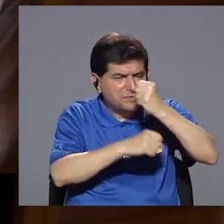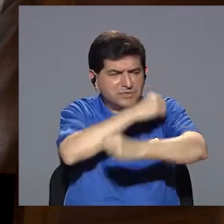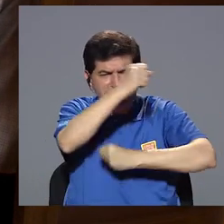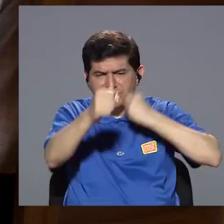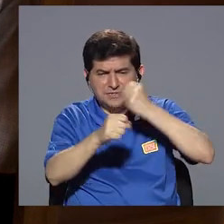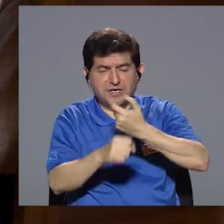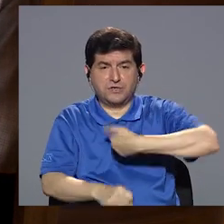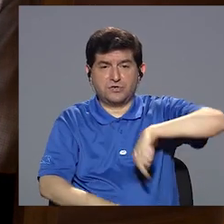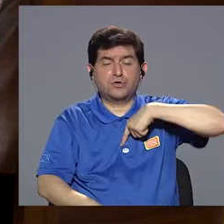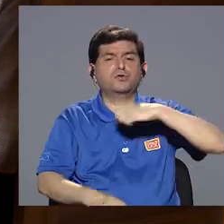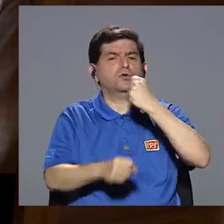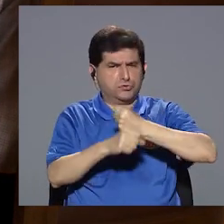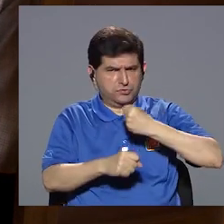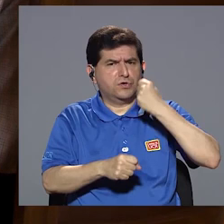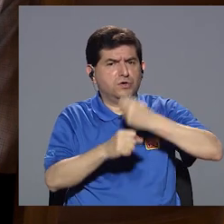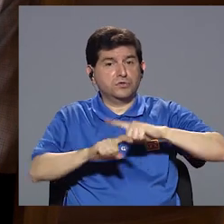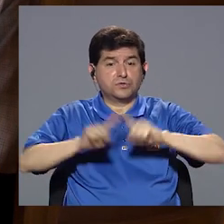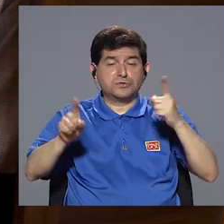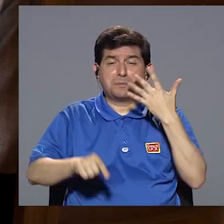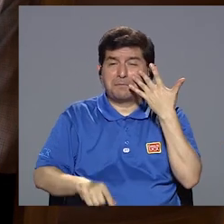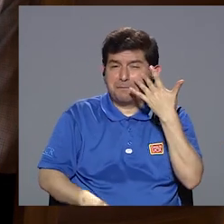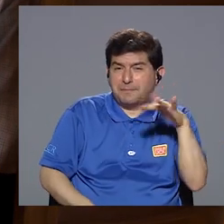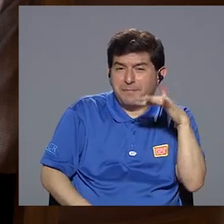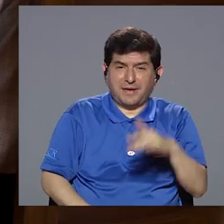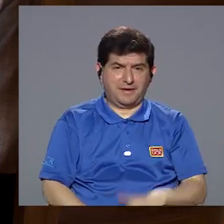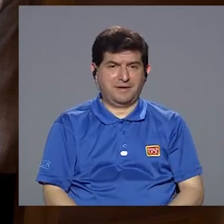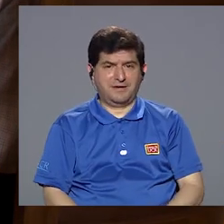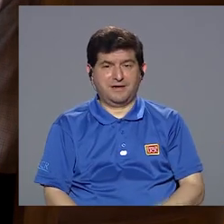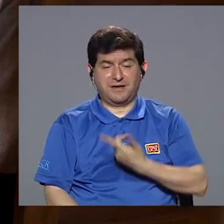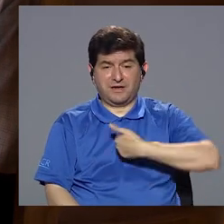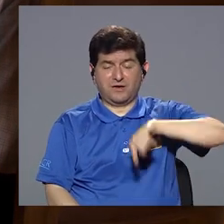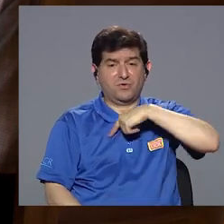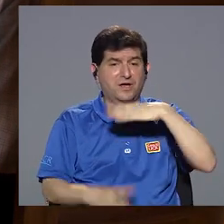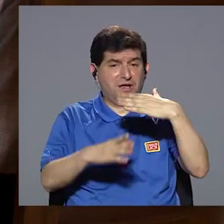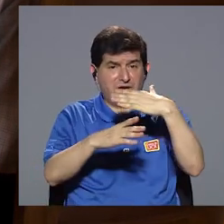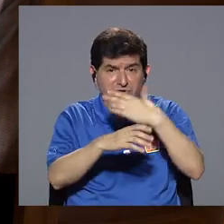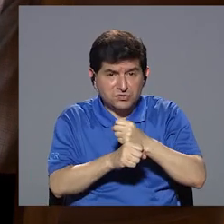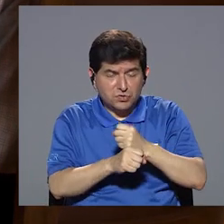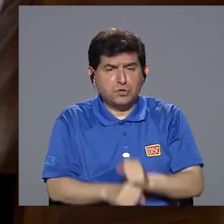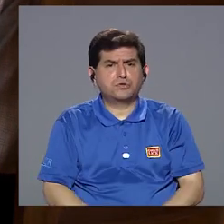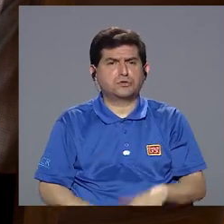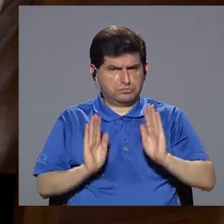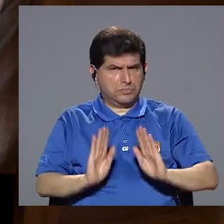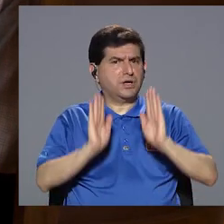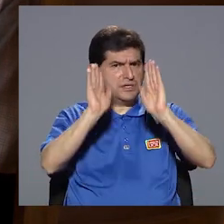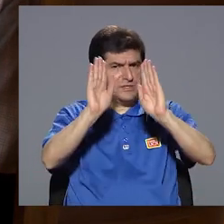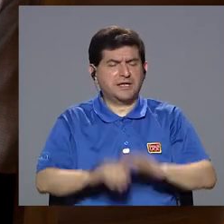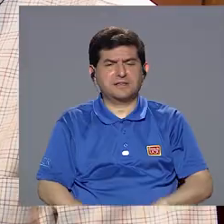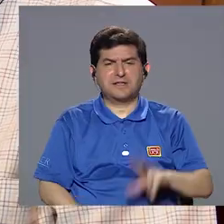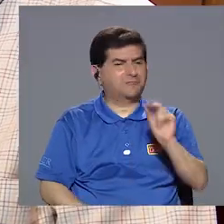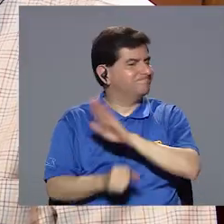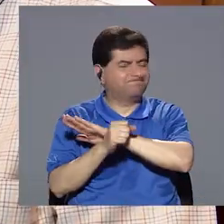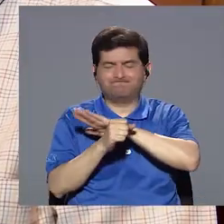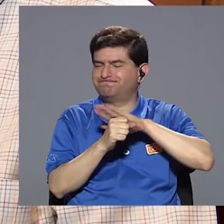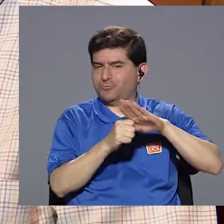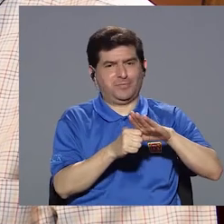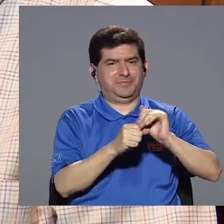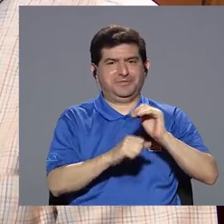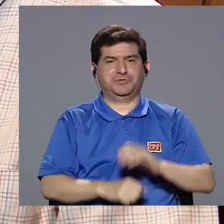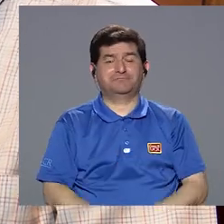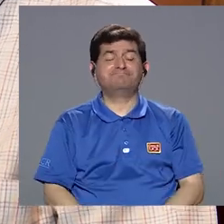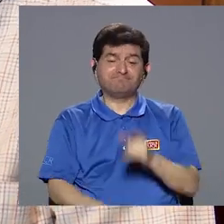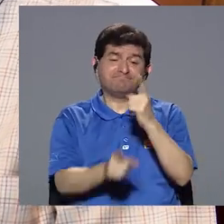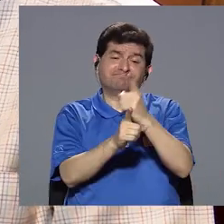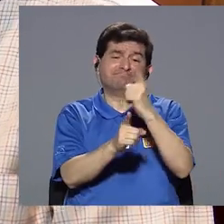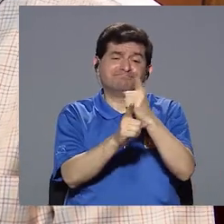décadas hacemos mucho pero parece de pronto que lo que hemos hecho y que ha sido ejemplar no ha sido